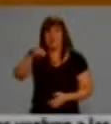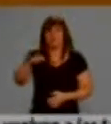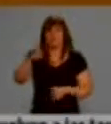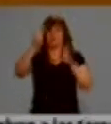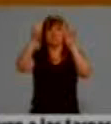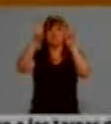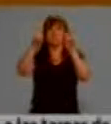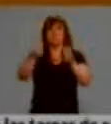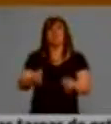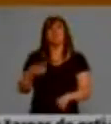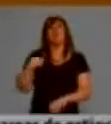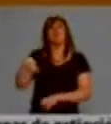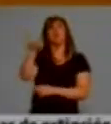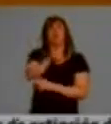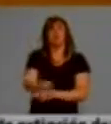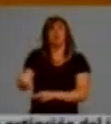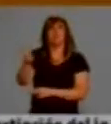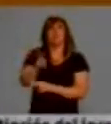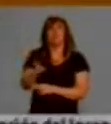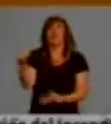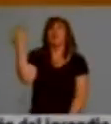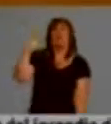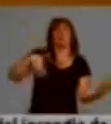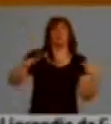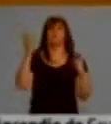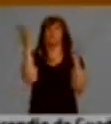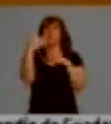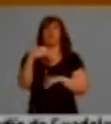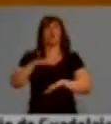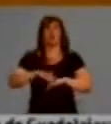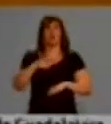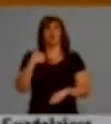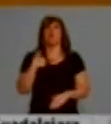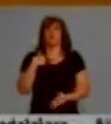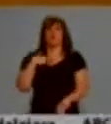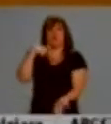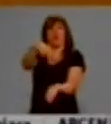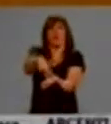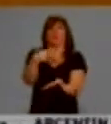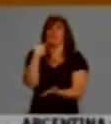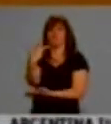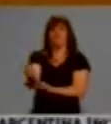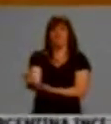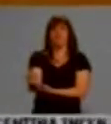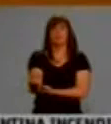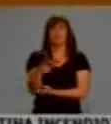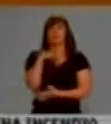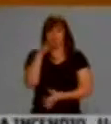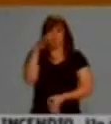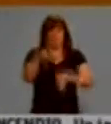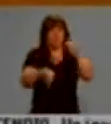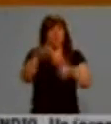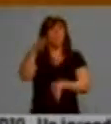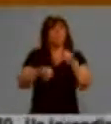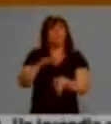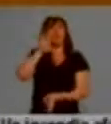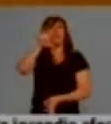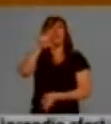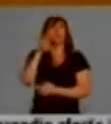ello, insisto, no existe excusa alguna para no comparecer. La justicia en un Estado de Derecho